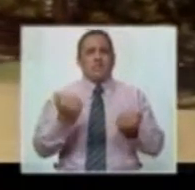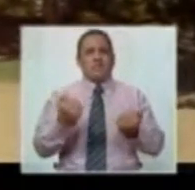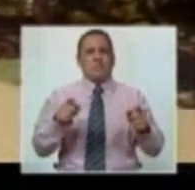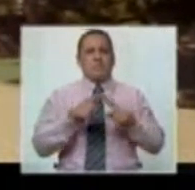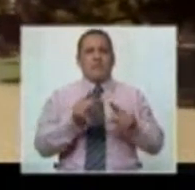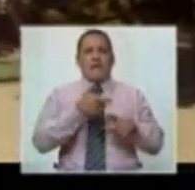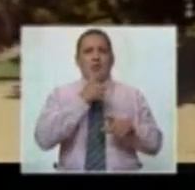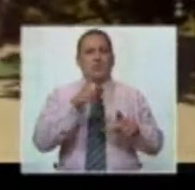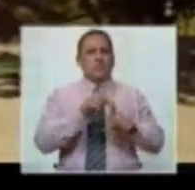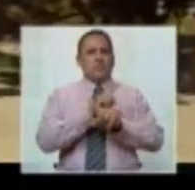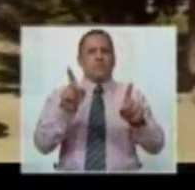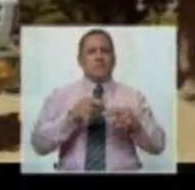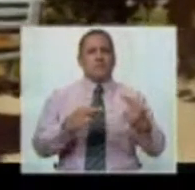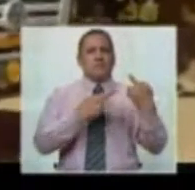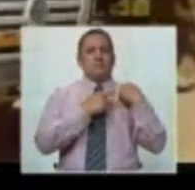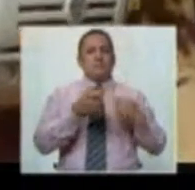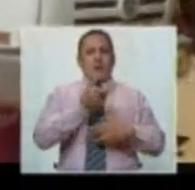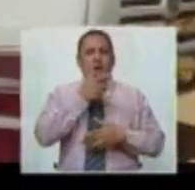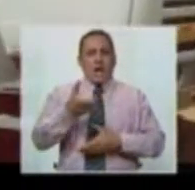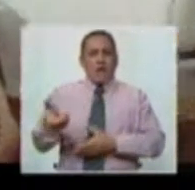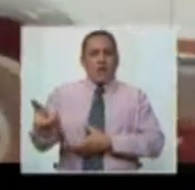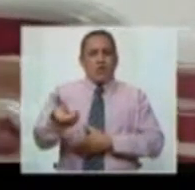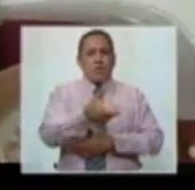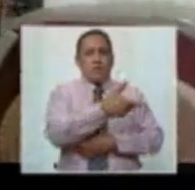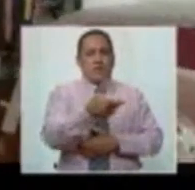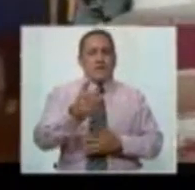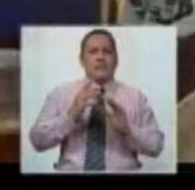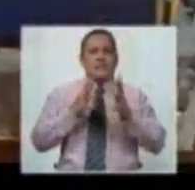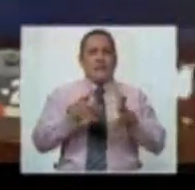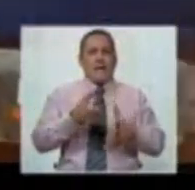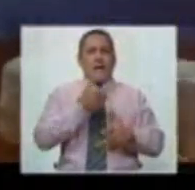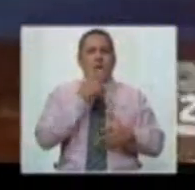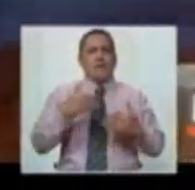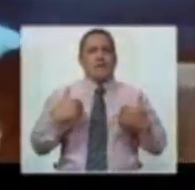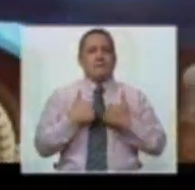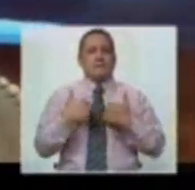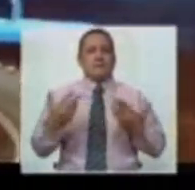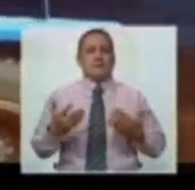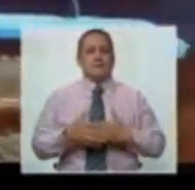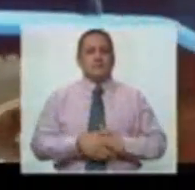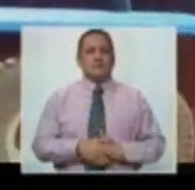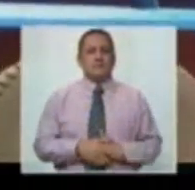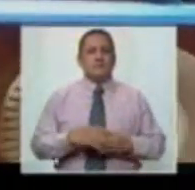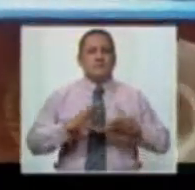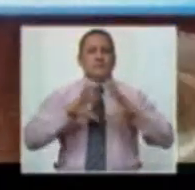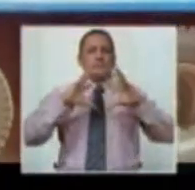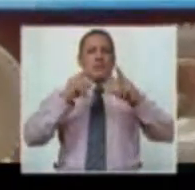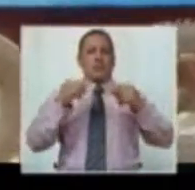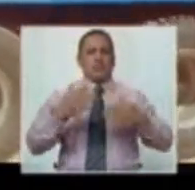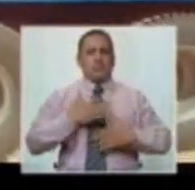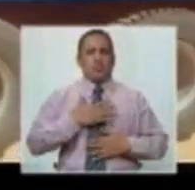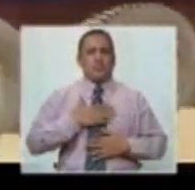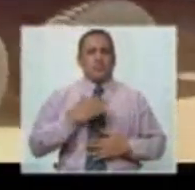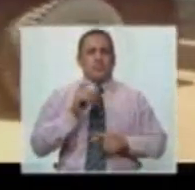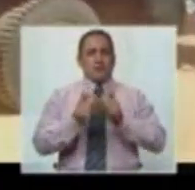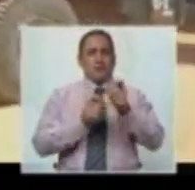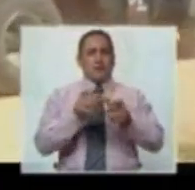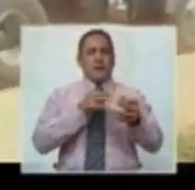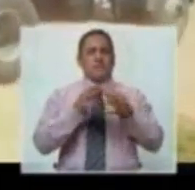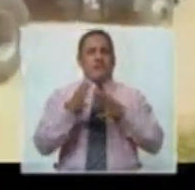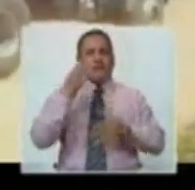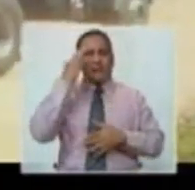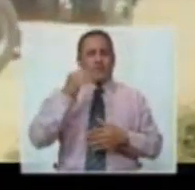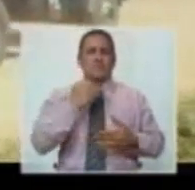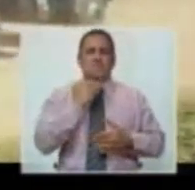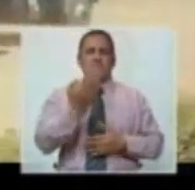un camión cisterna, encargado de regar sus sembríos y dejar agua para sus animales. La Asociación de Propietarios había